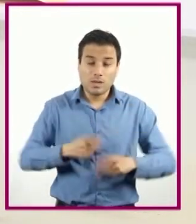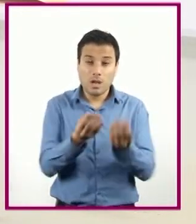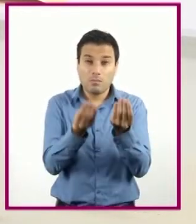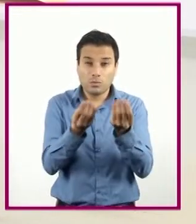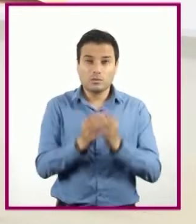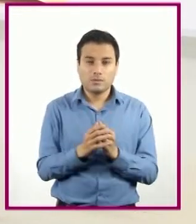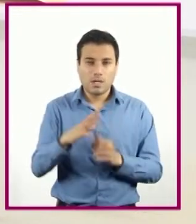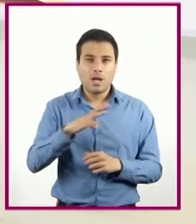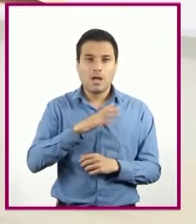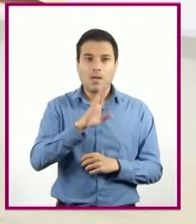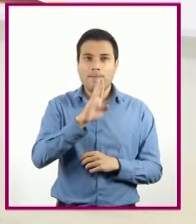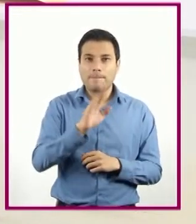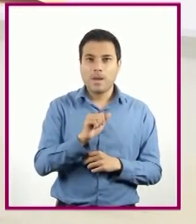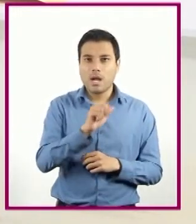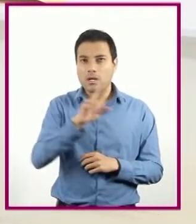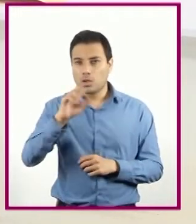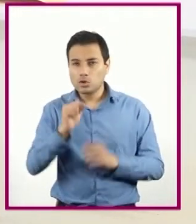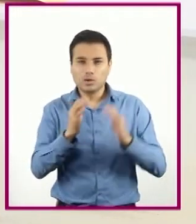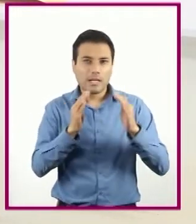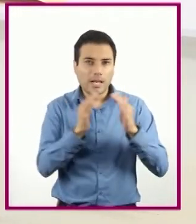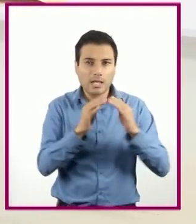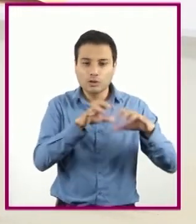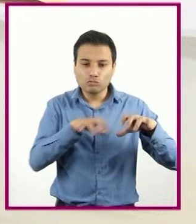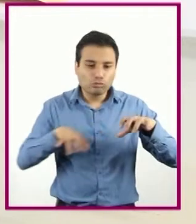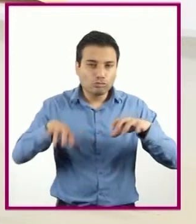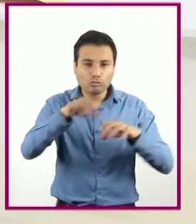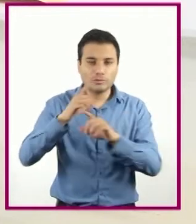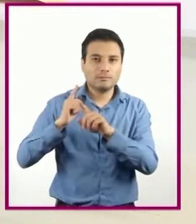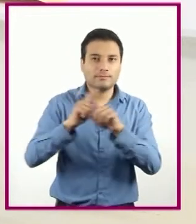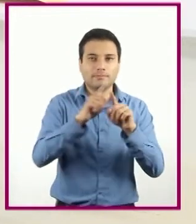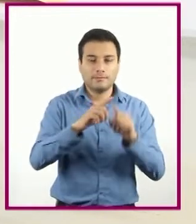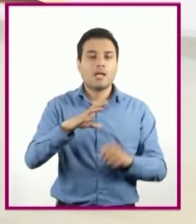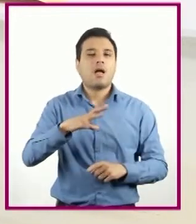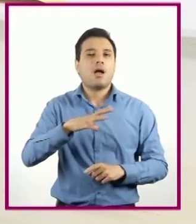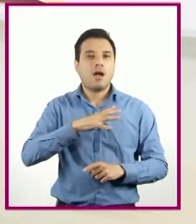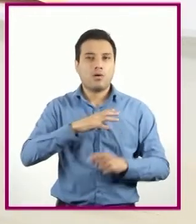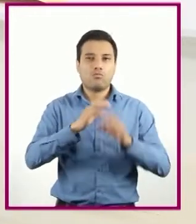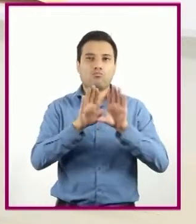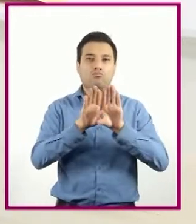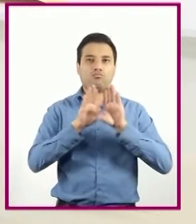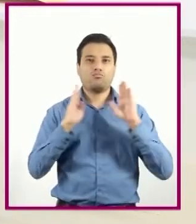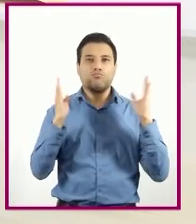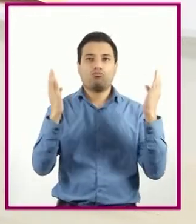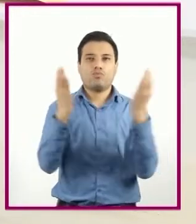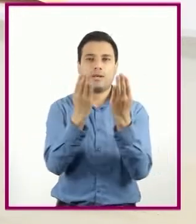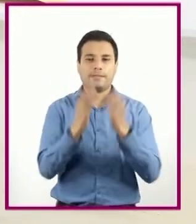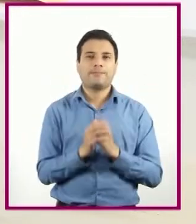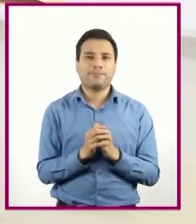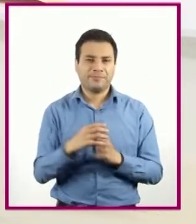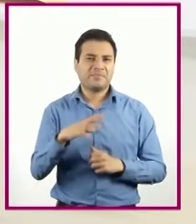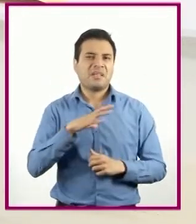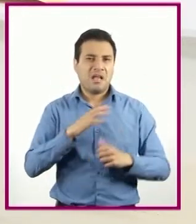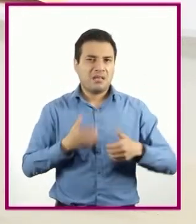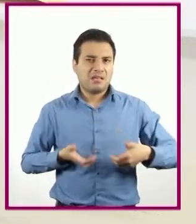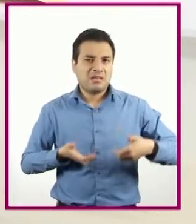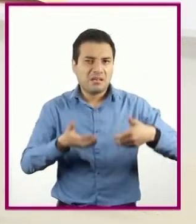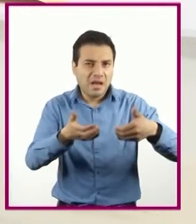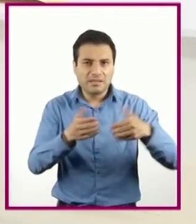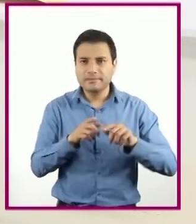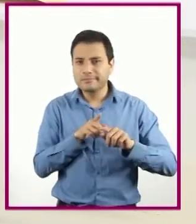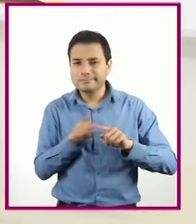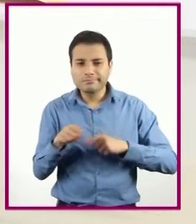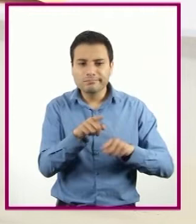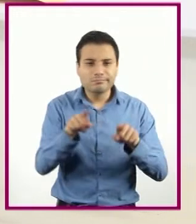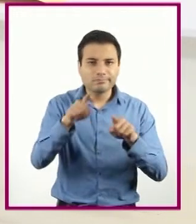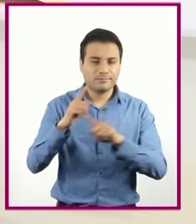cientos de barrios habitacionales rodeados de murallas e interconectados mediante una red de callejones que controlaban rígidamente